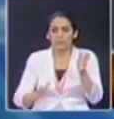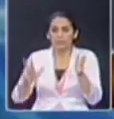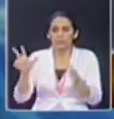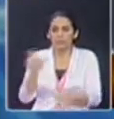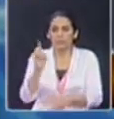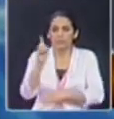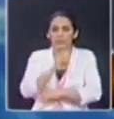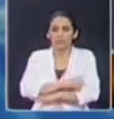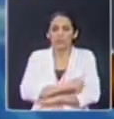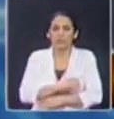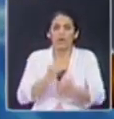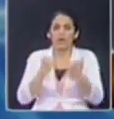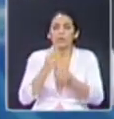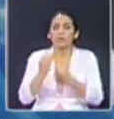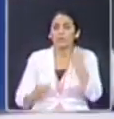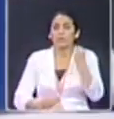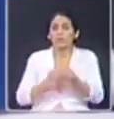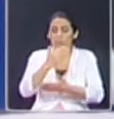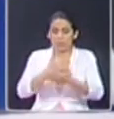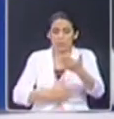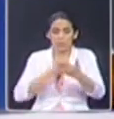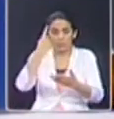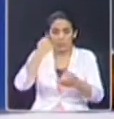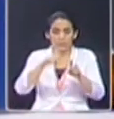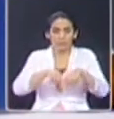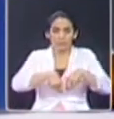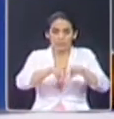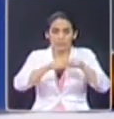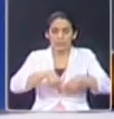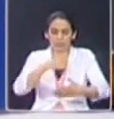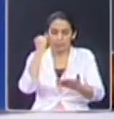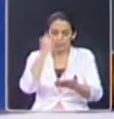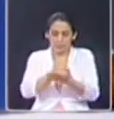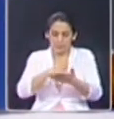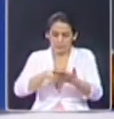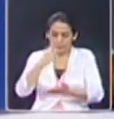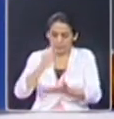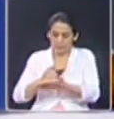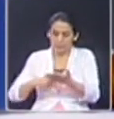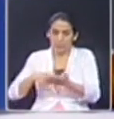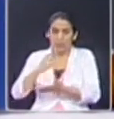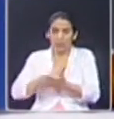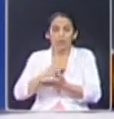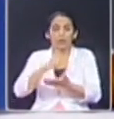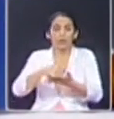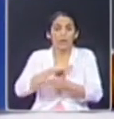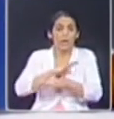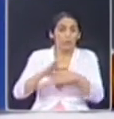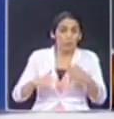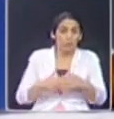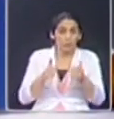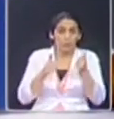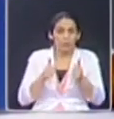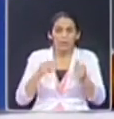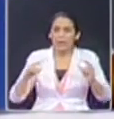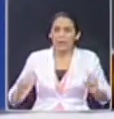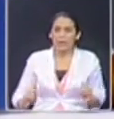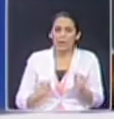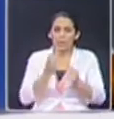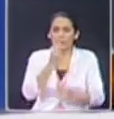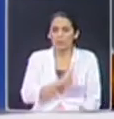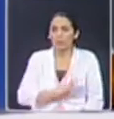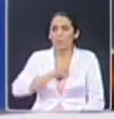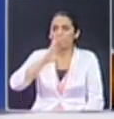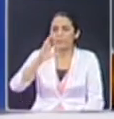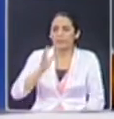momento protocolizando el contrato y luego de la protocolización haremos la inmediata entrega del anticipo. No irá más